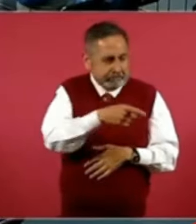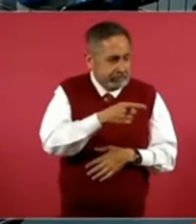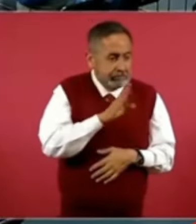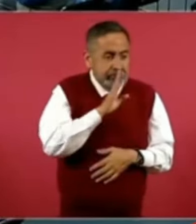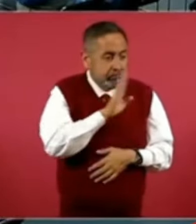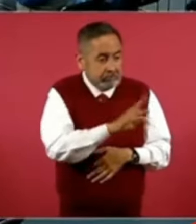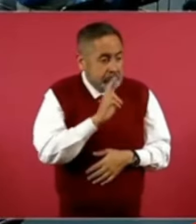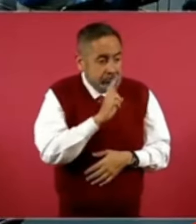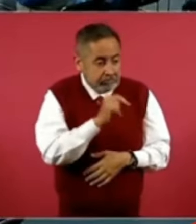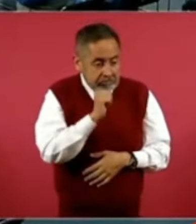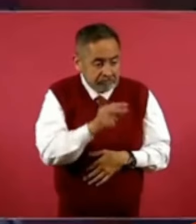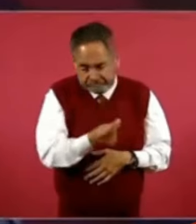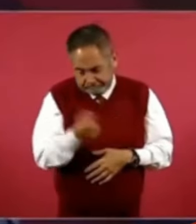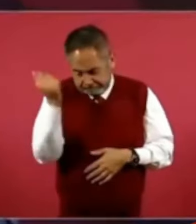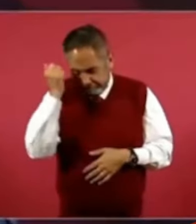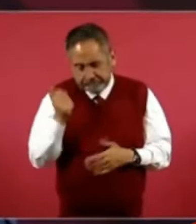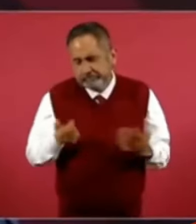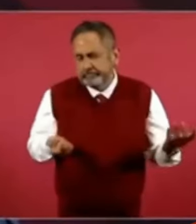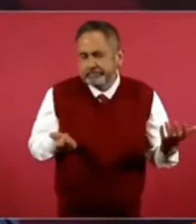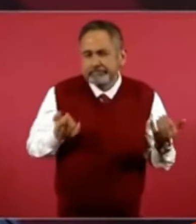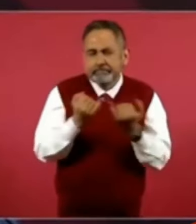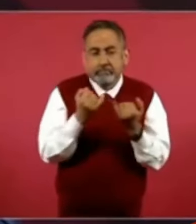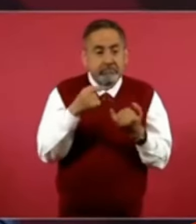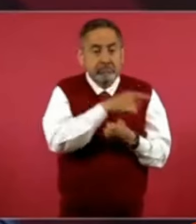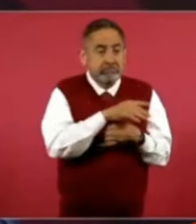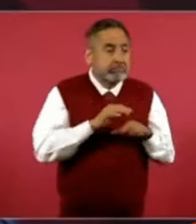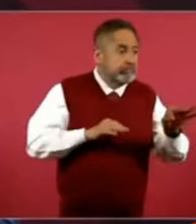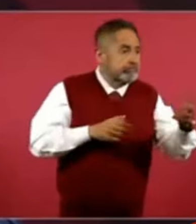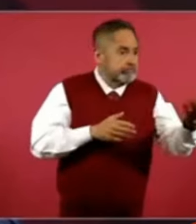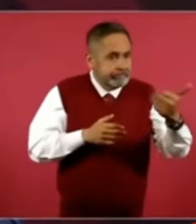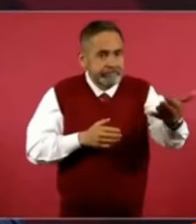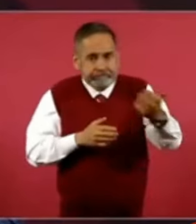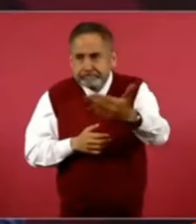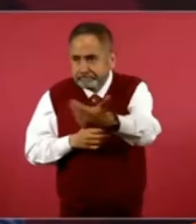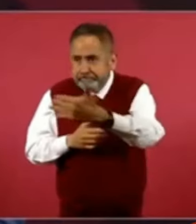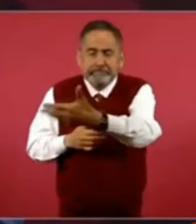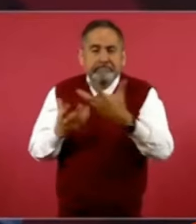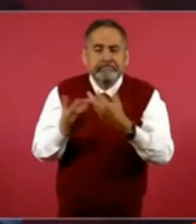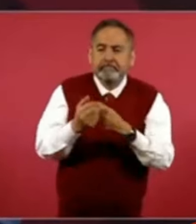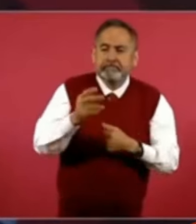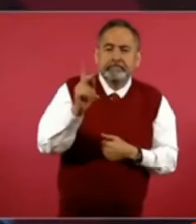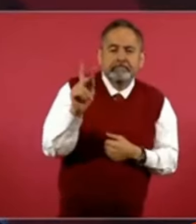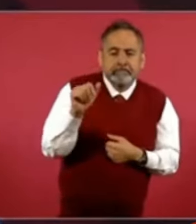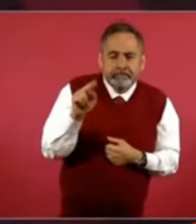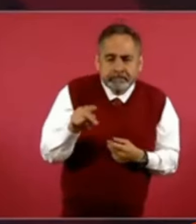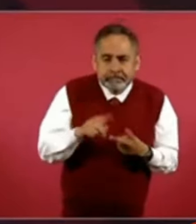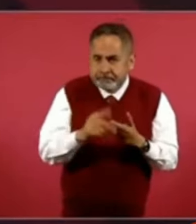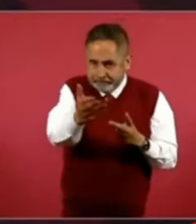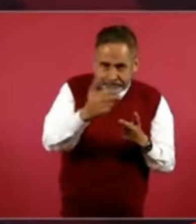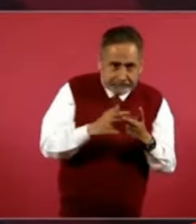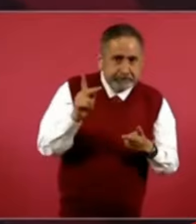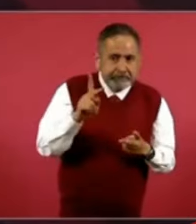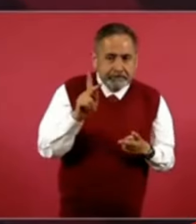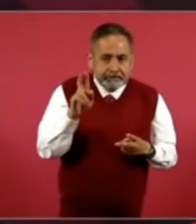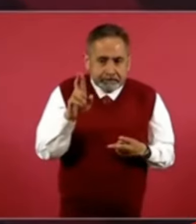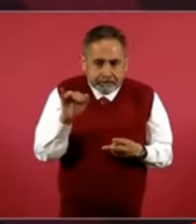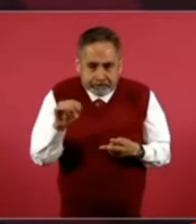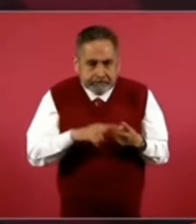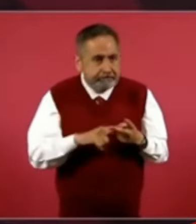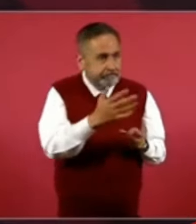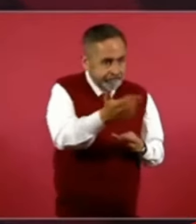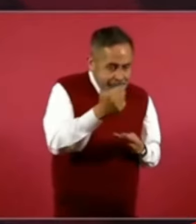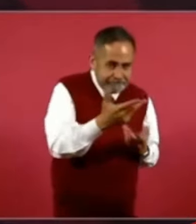Porque, él jaló al PAN, él jaló al al PRI, él jaló